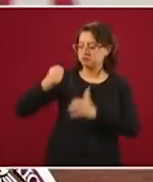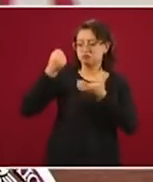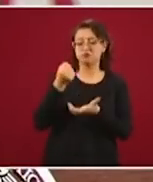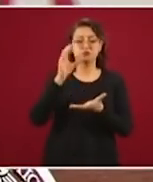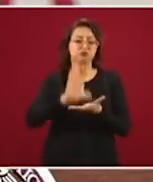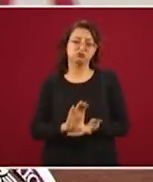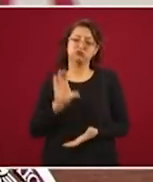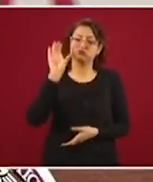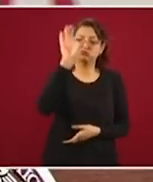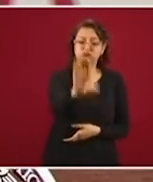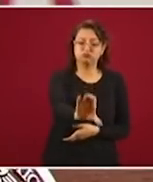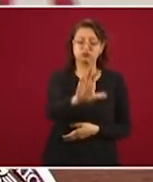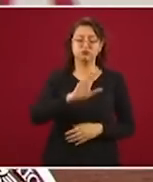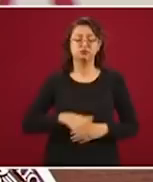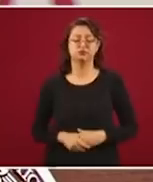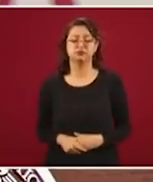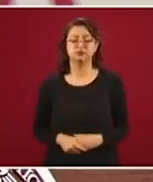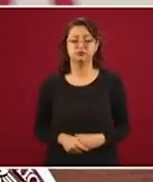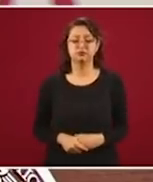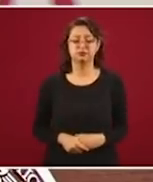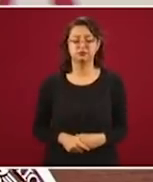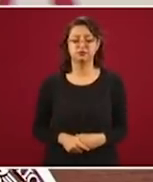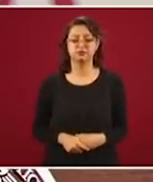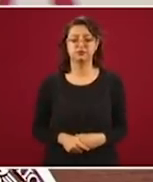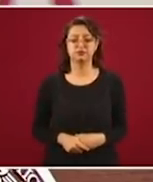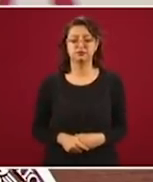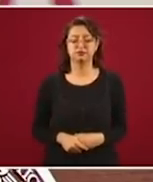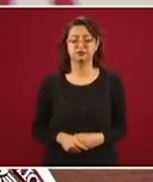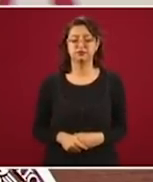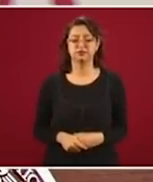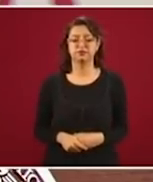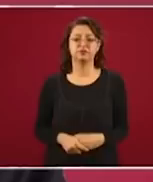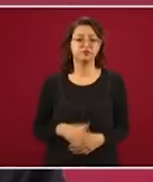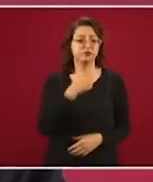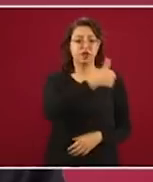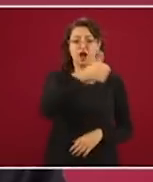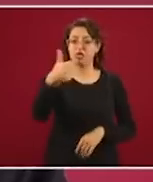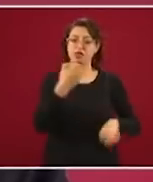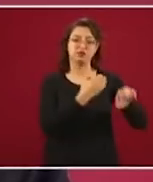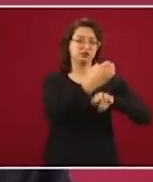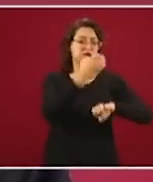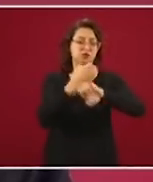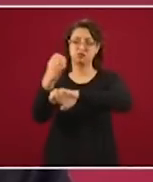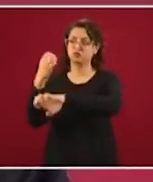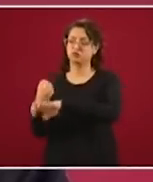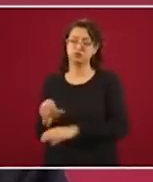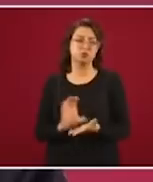que por ley le corresponden a cada entidad federativa,